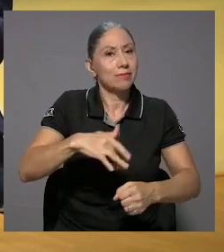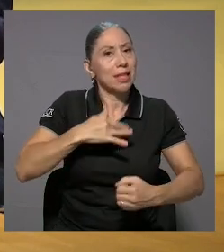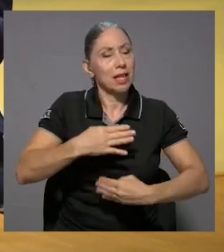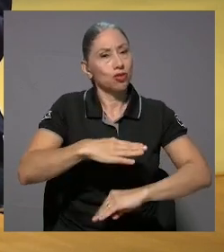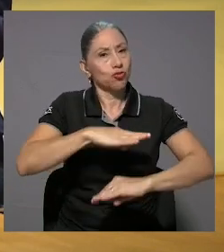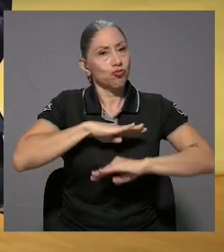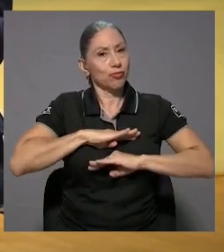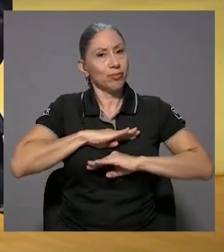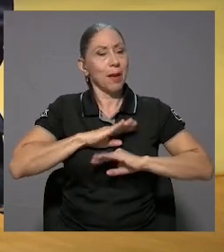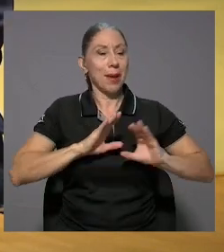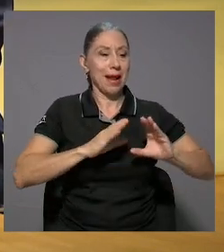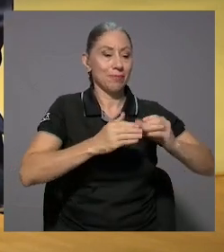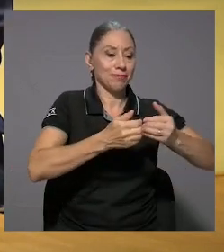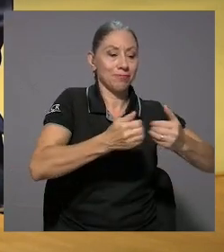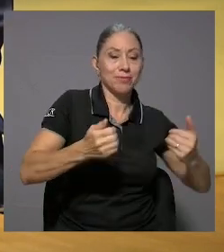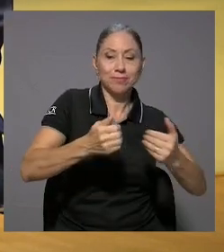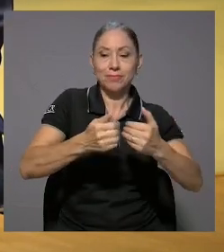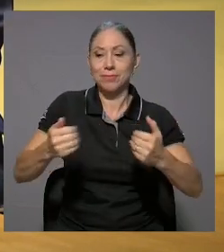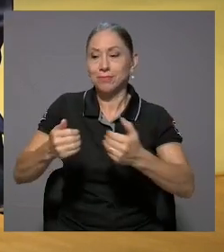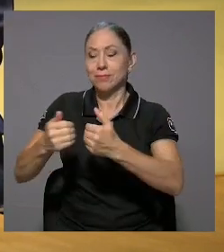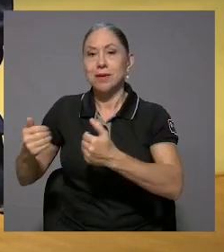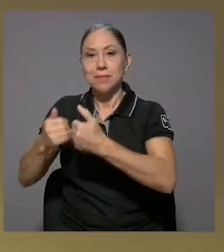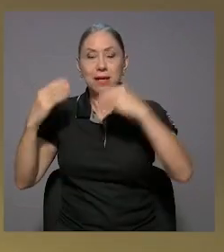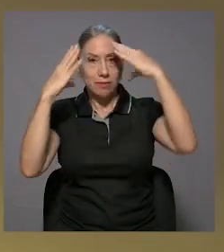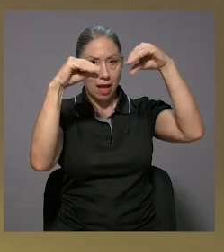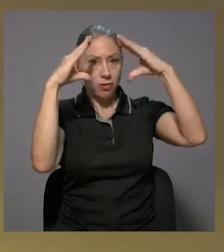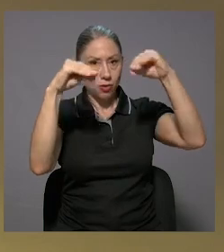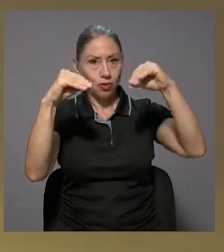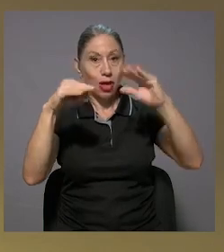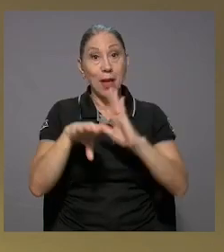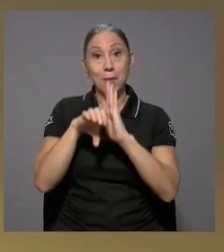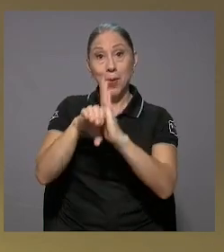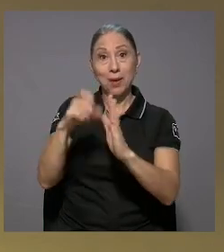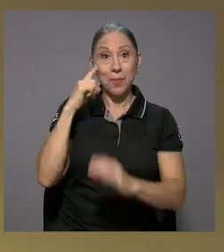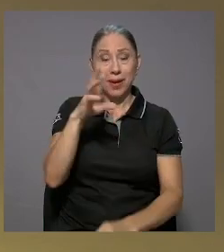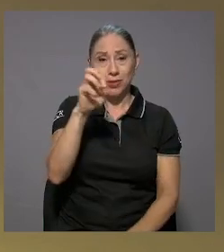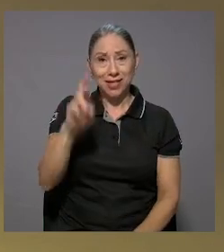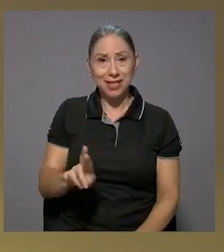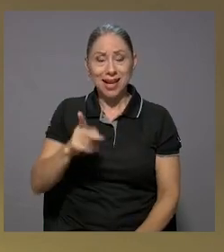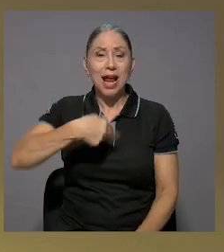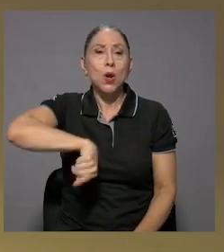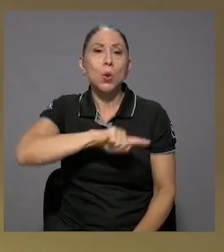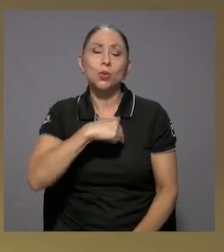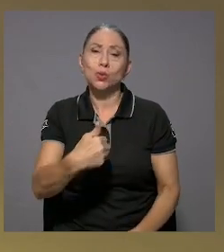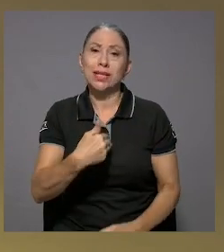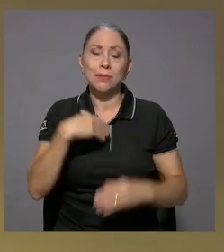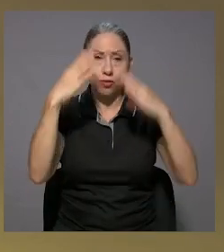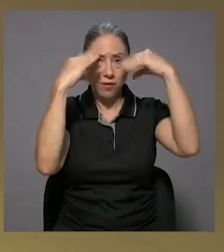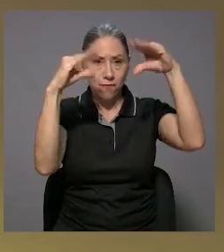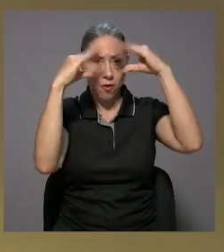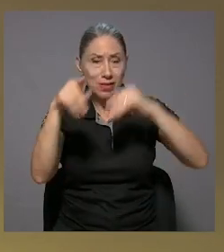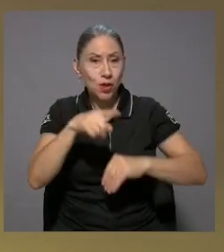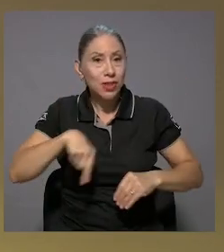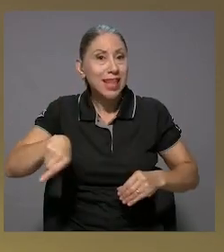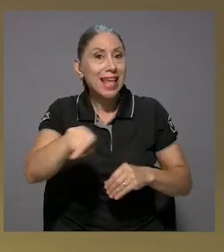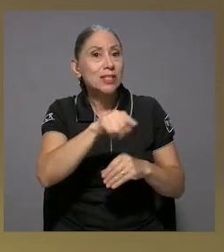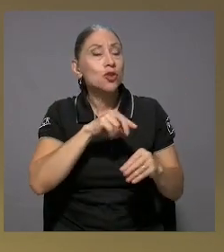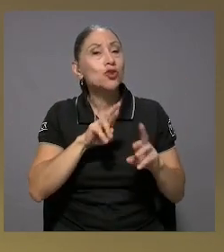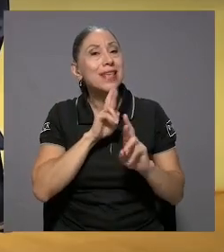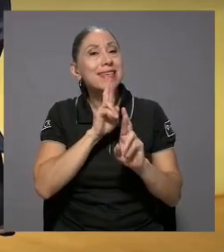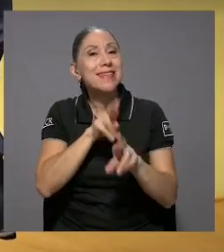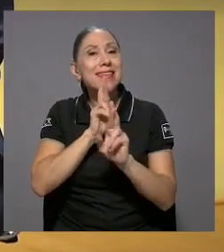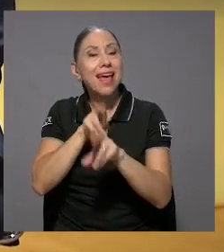desagregación, esa necesidad de datos desagregados. Entonces, por ejemplo, para el caso de Costa Rica, nosotros tenemos la información de estos